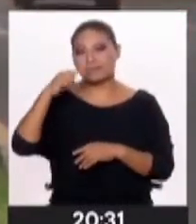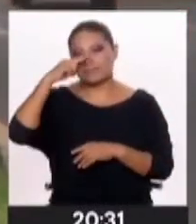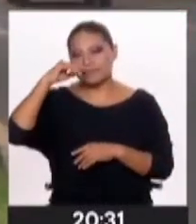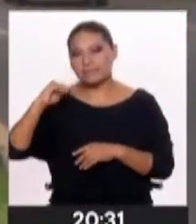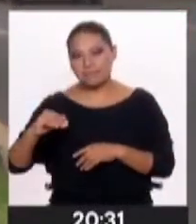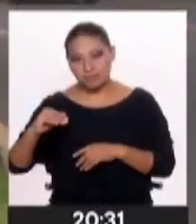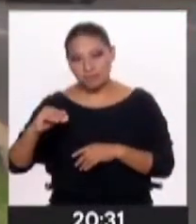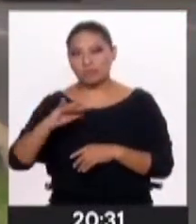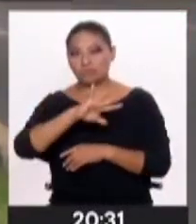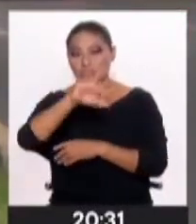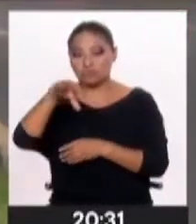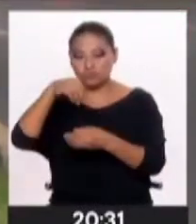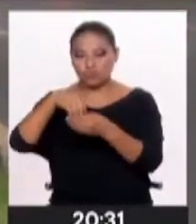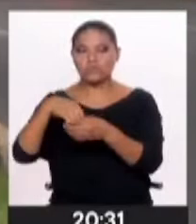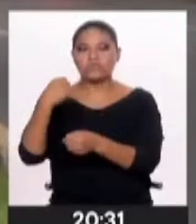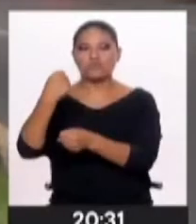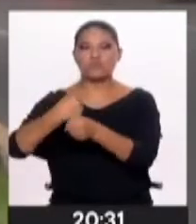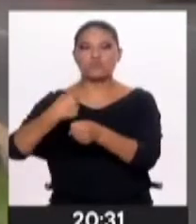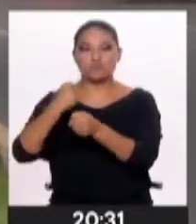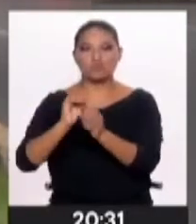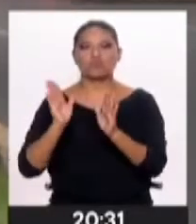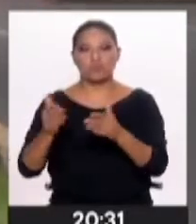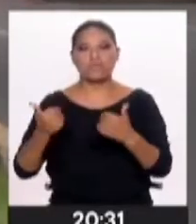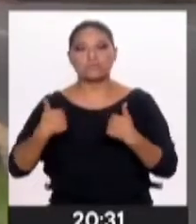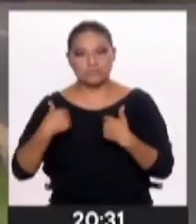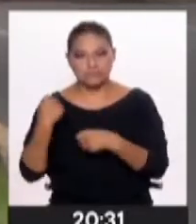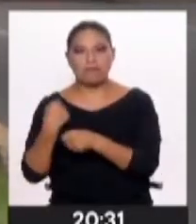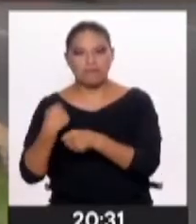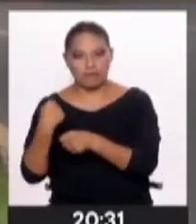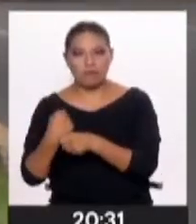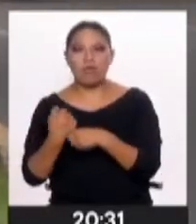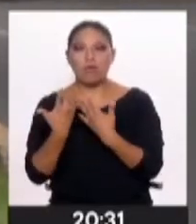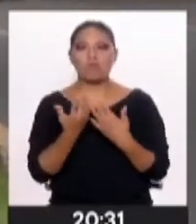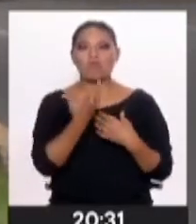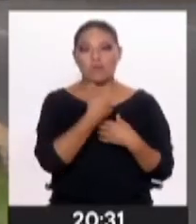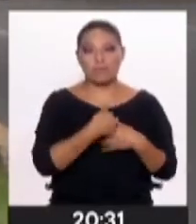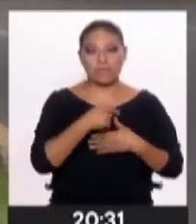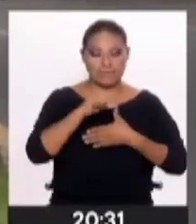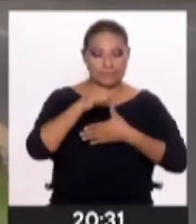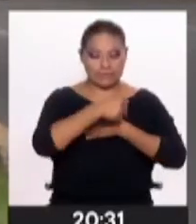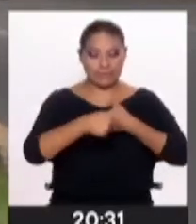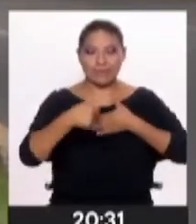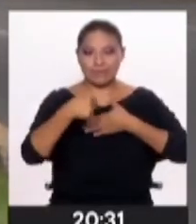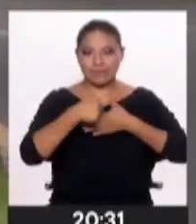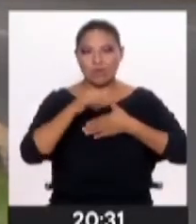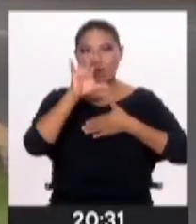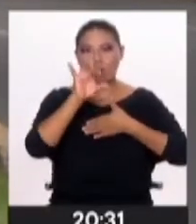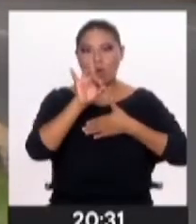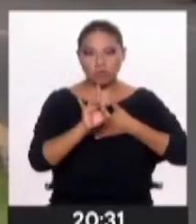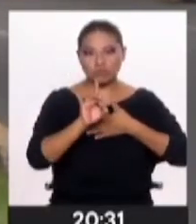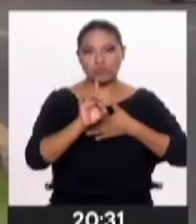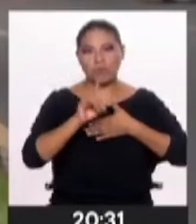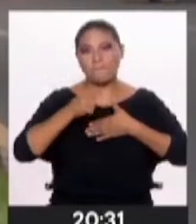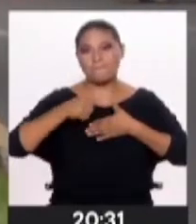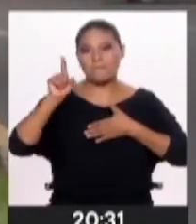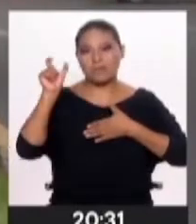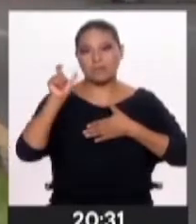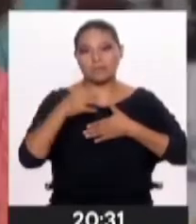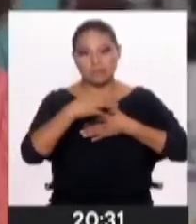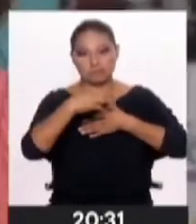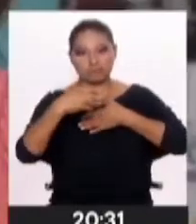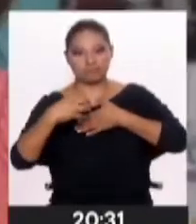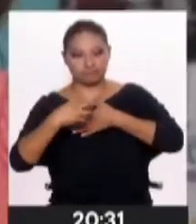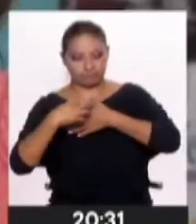Perú trabajan. En Latinoamérica la cifra alcanza los 8 millones. Es una realidad que no podemos